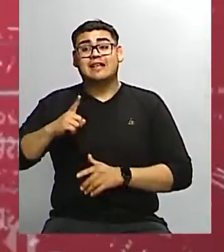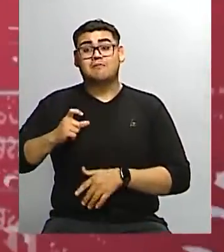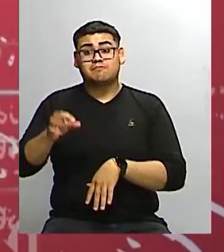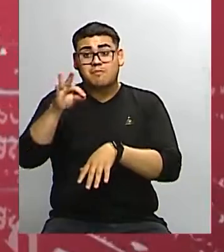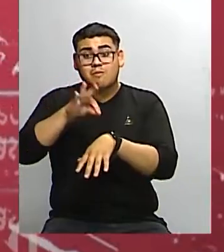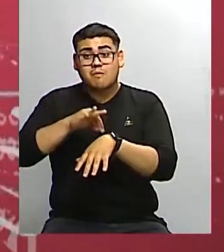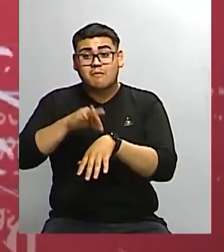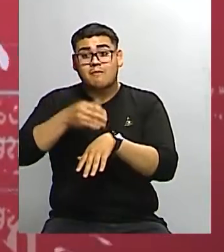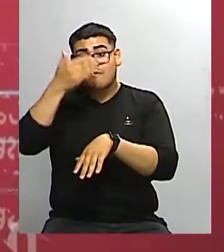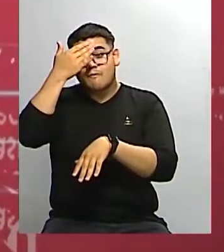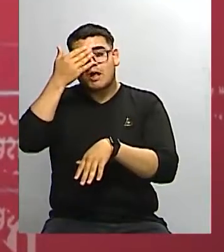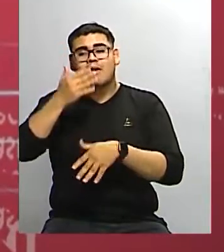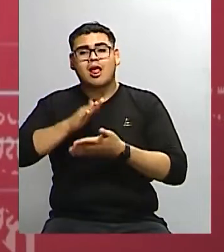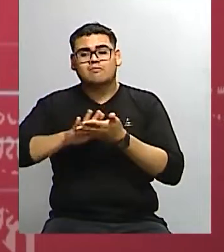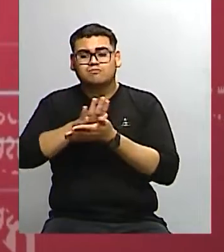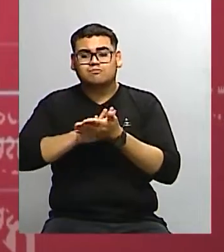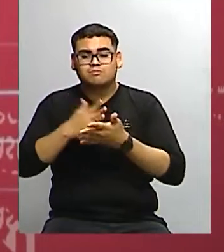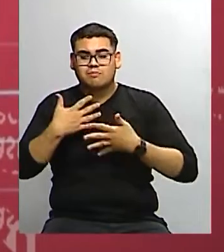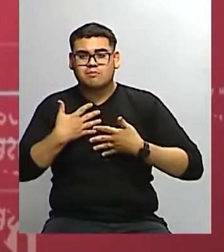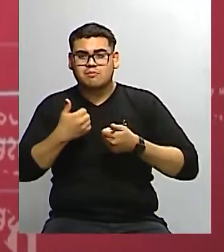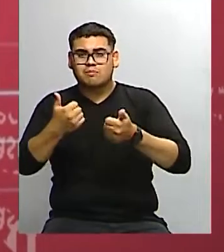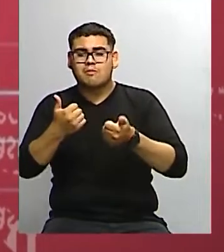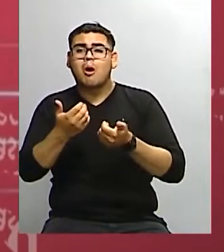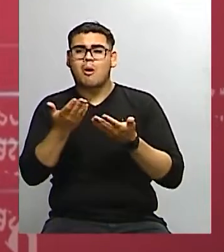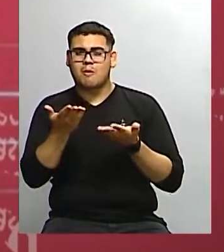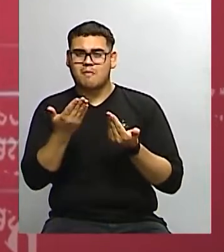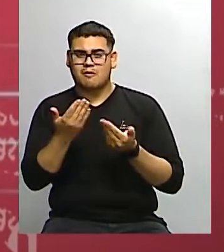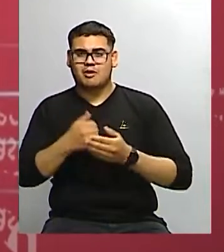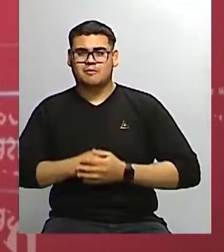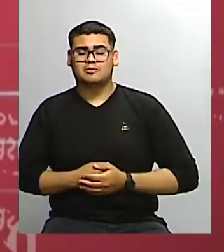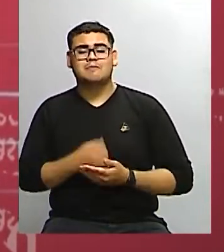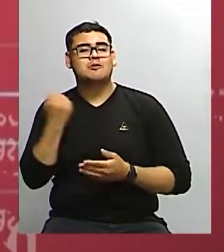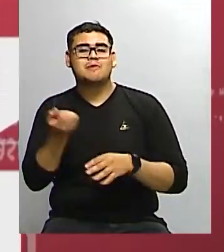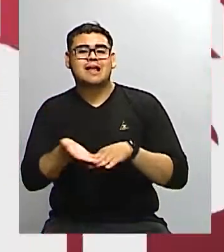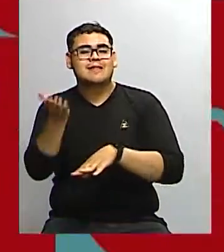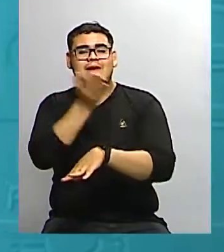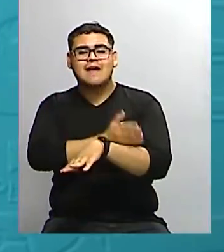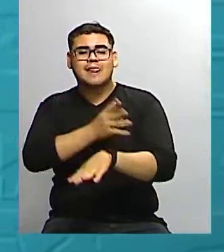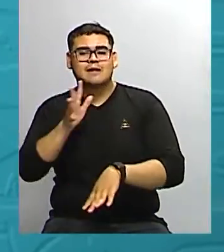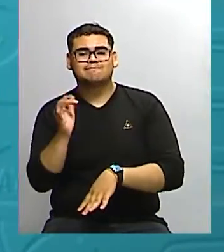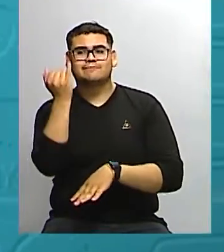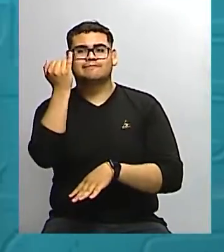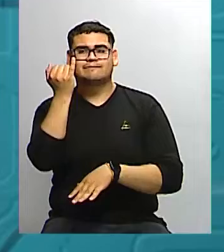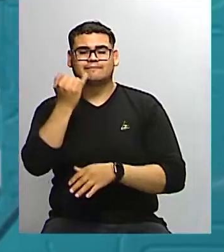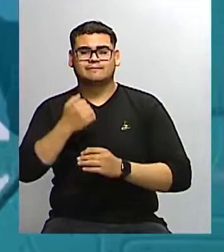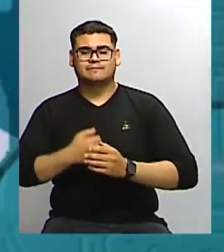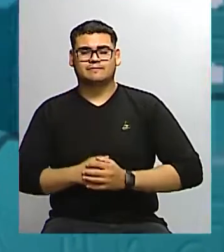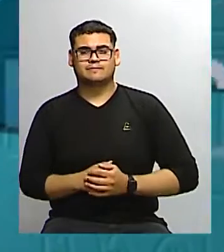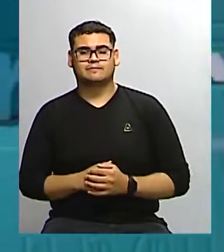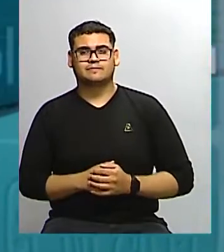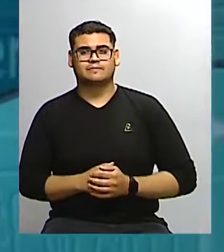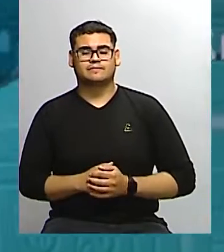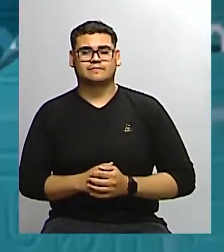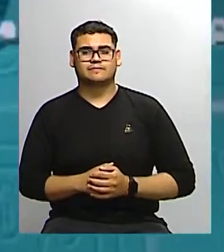curar siempre y cuando hay una detección precoz. Sí, tal cual. Bueno, con respecto a lo que me preguntaba, sí, nosotros notamos